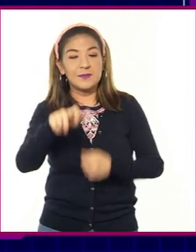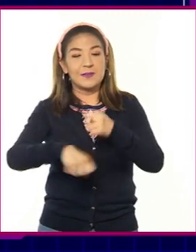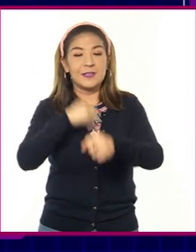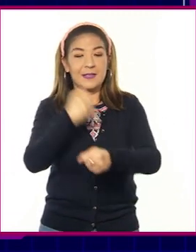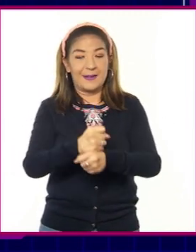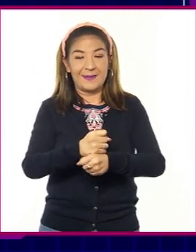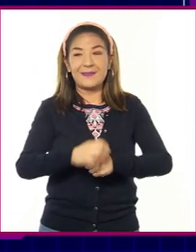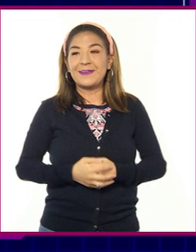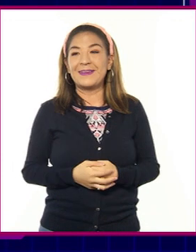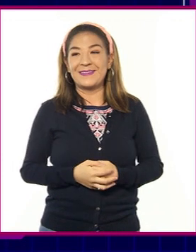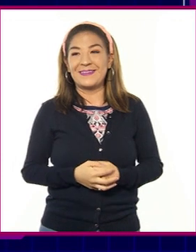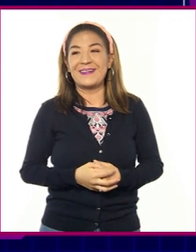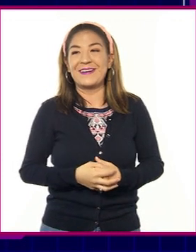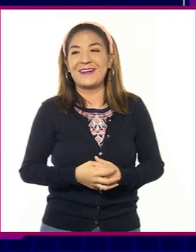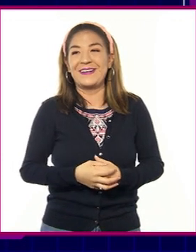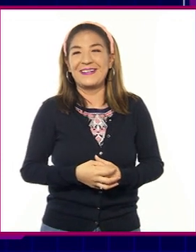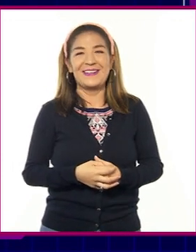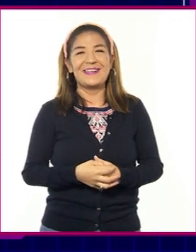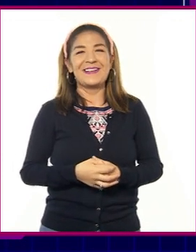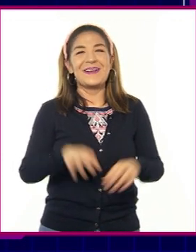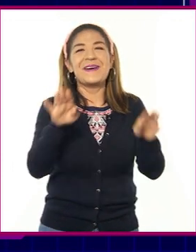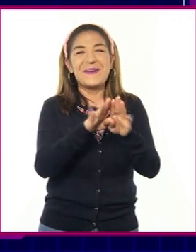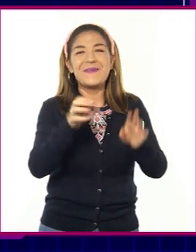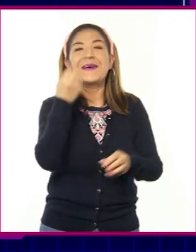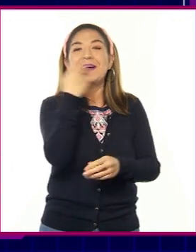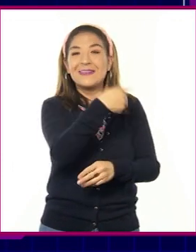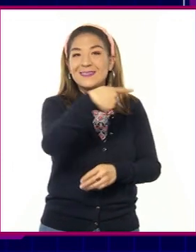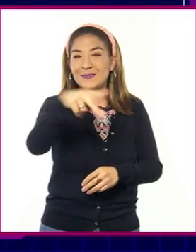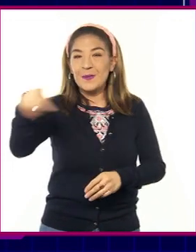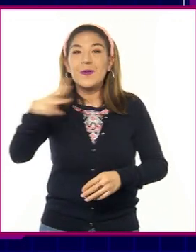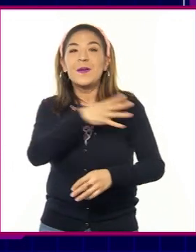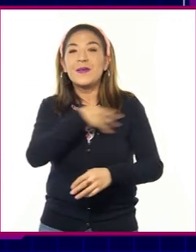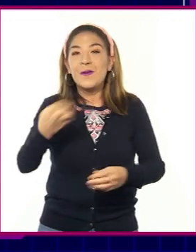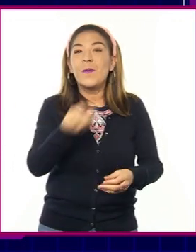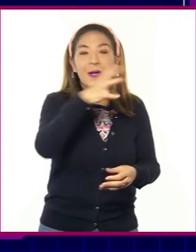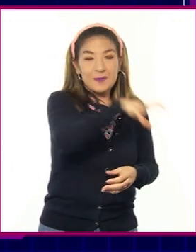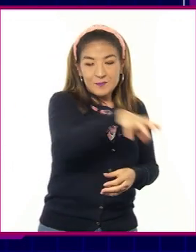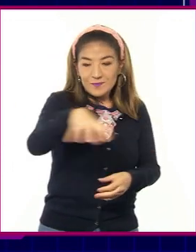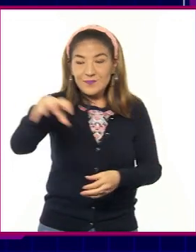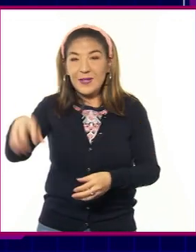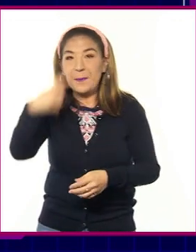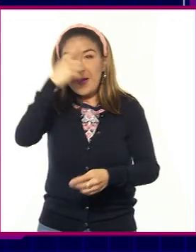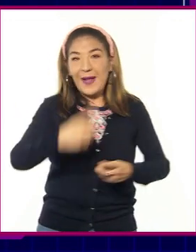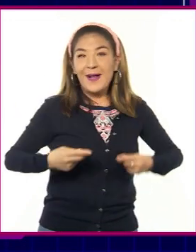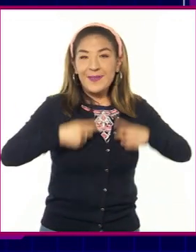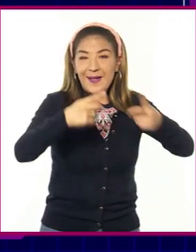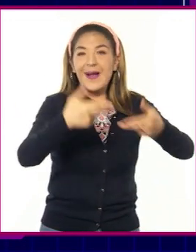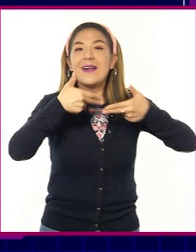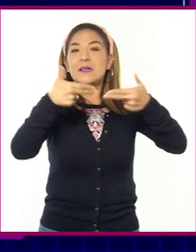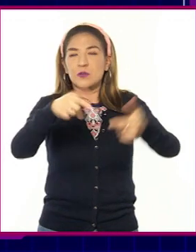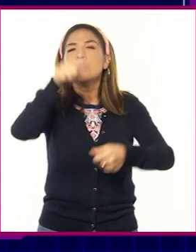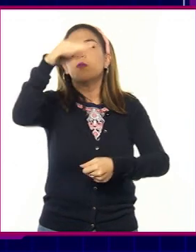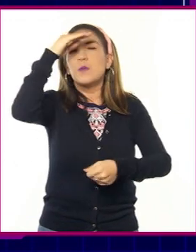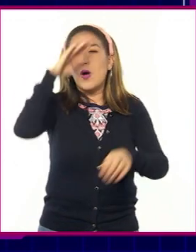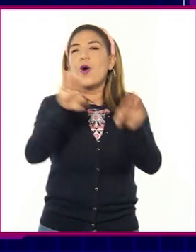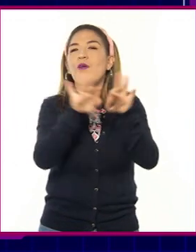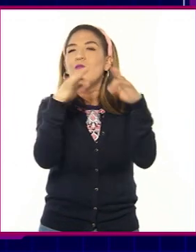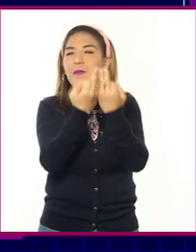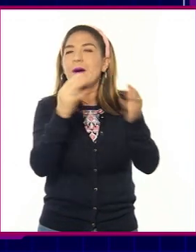años. ¿Cuánto le corresponde a cada hijo? Piensen en una estrategia para resolver este